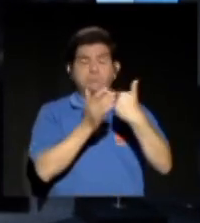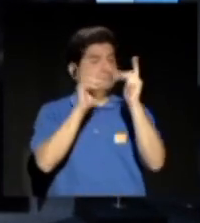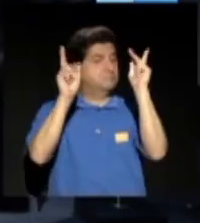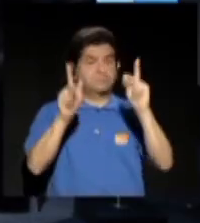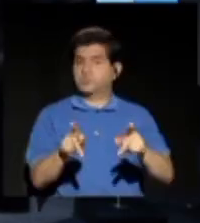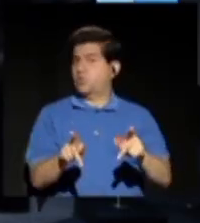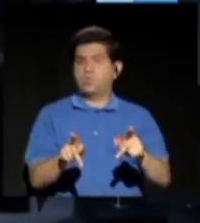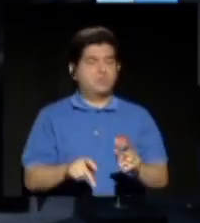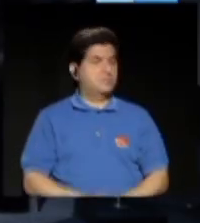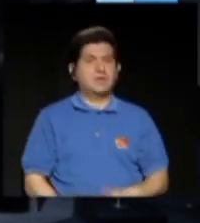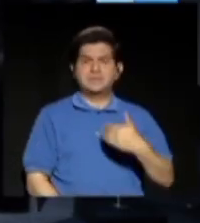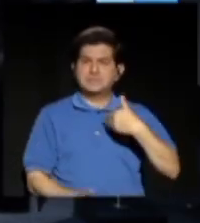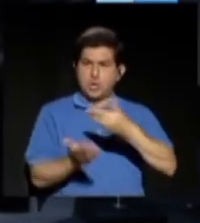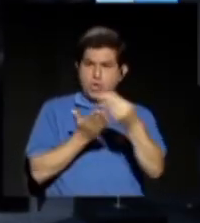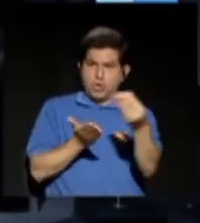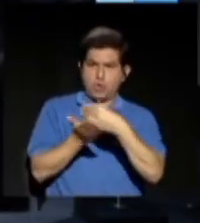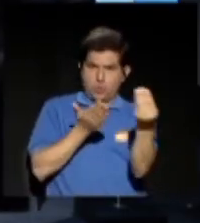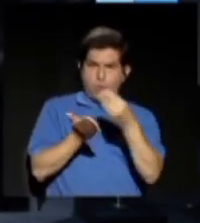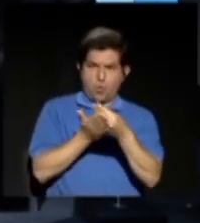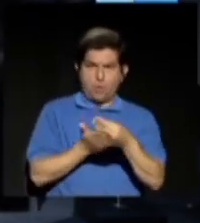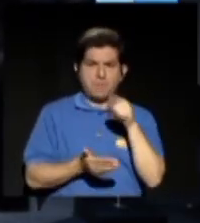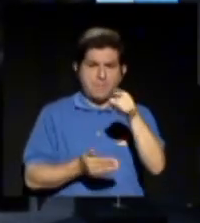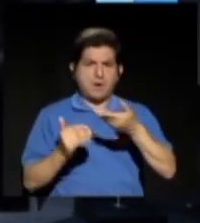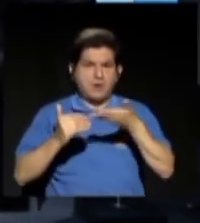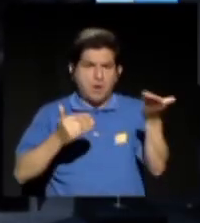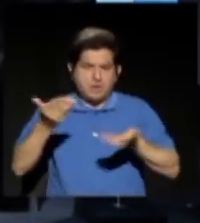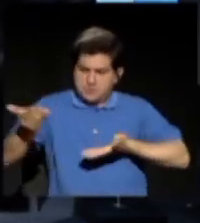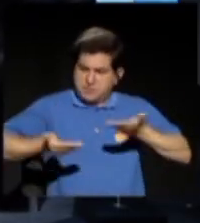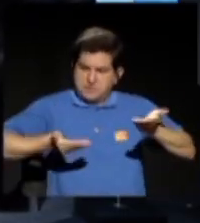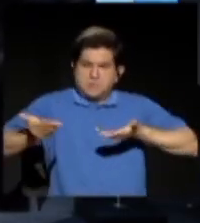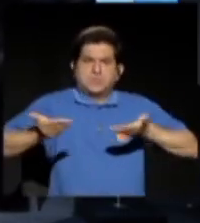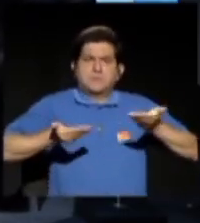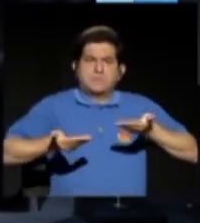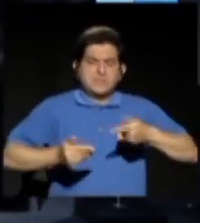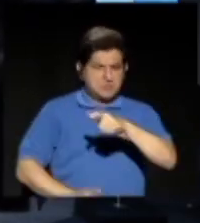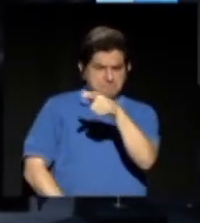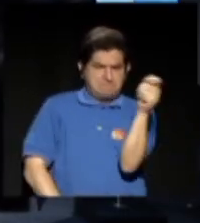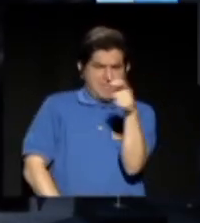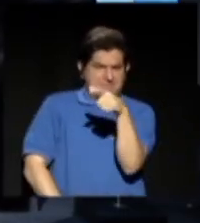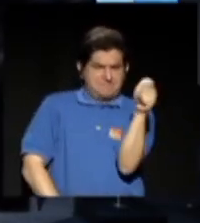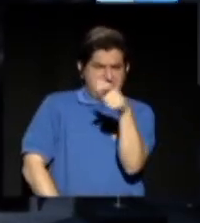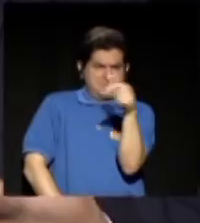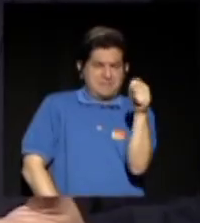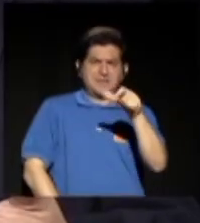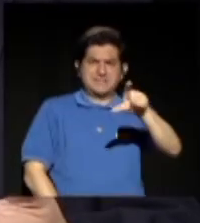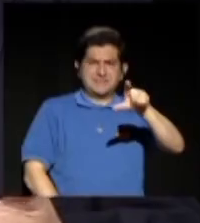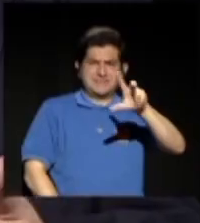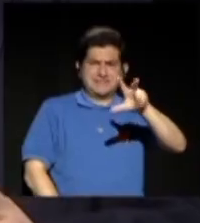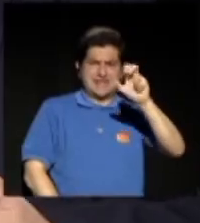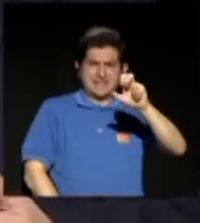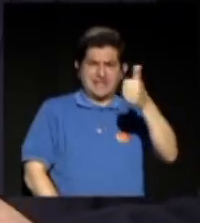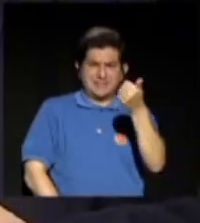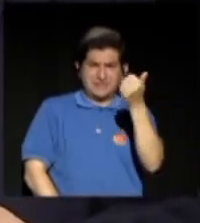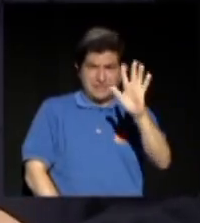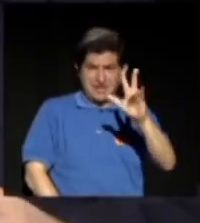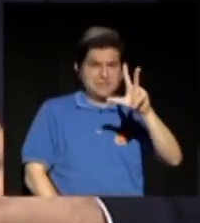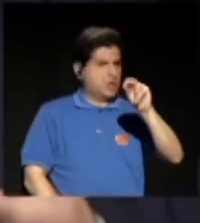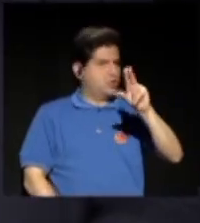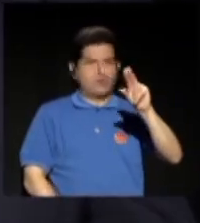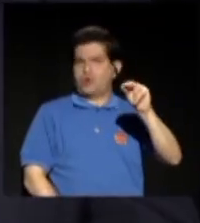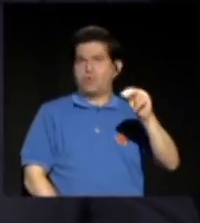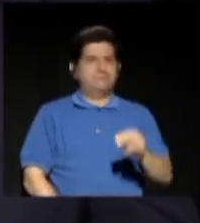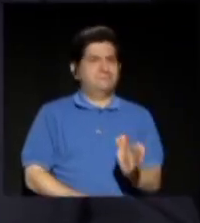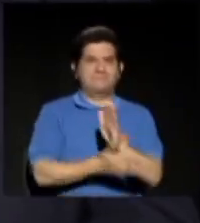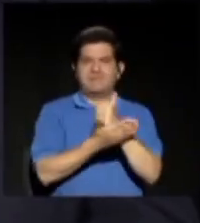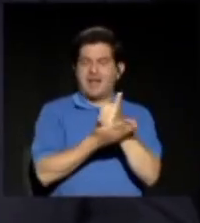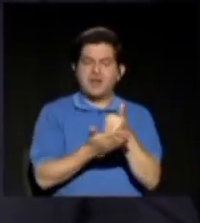personas hacen compra o consumen esos bienes y servicios todos los meses los 315, sino que efectivamente hay algunos que son